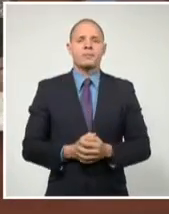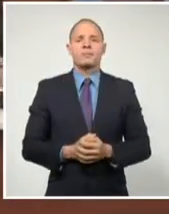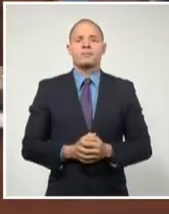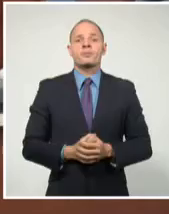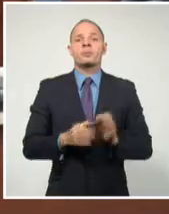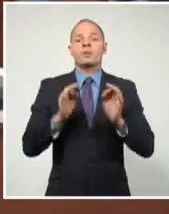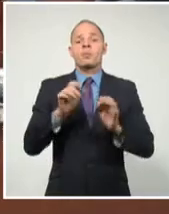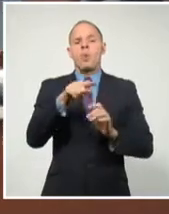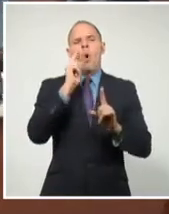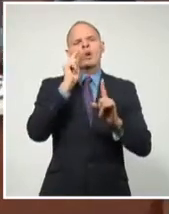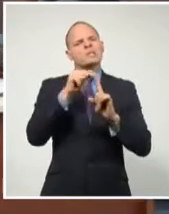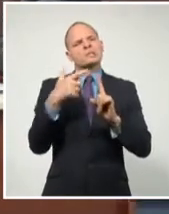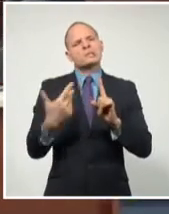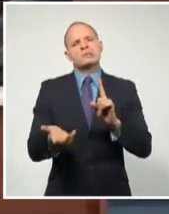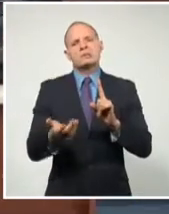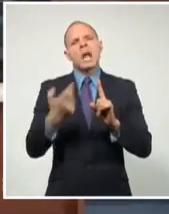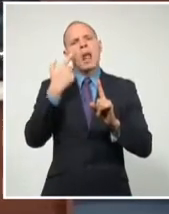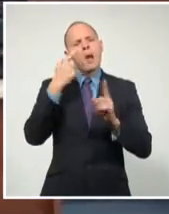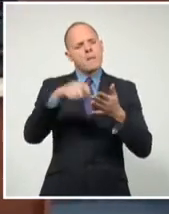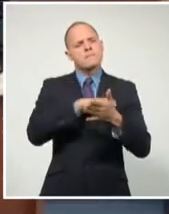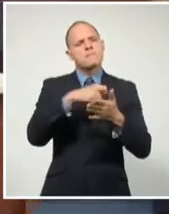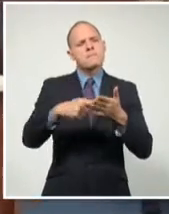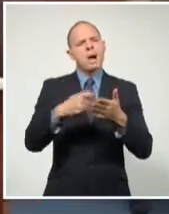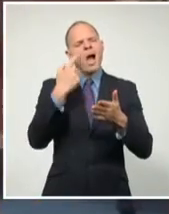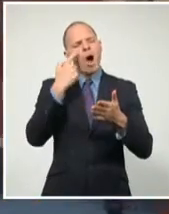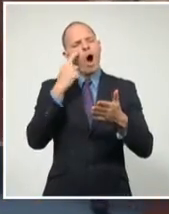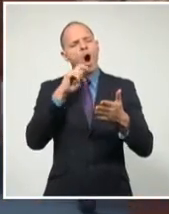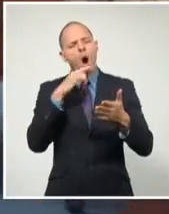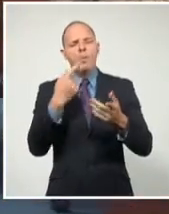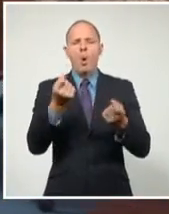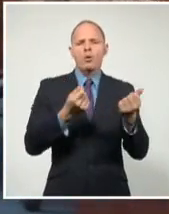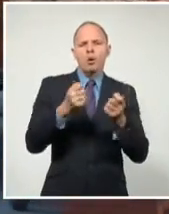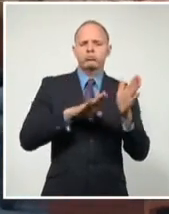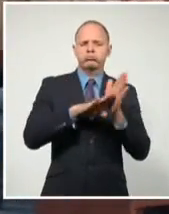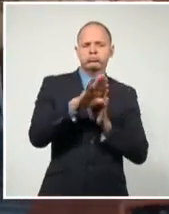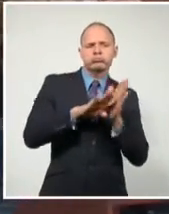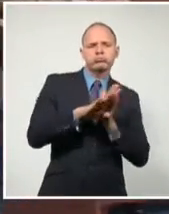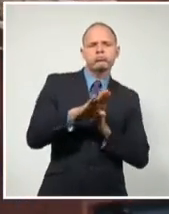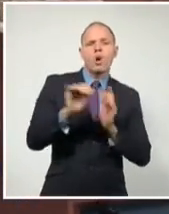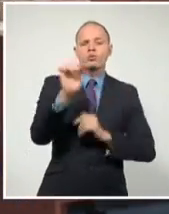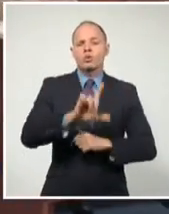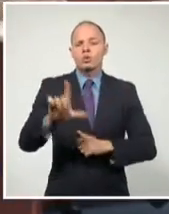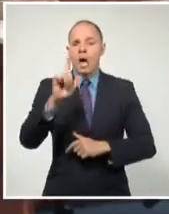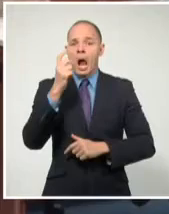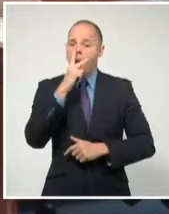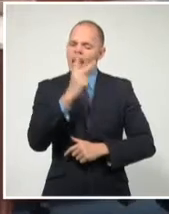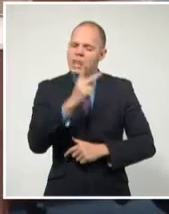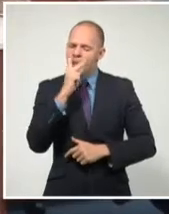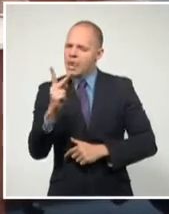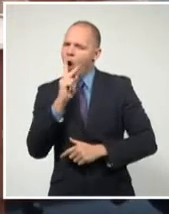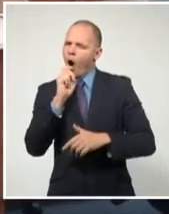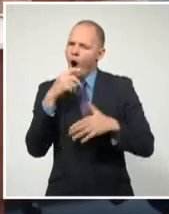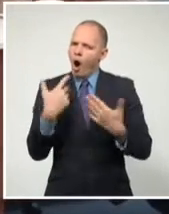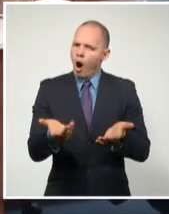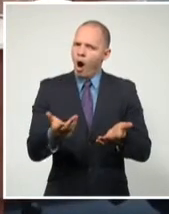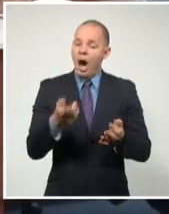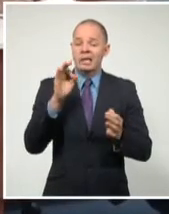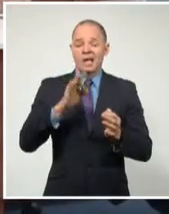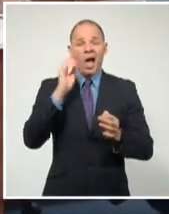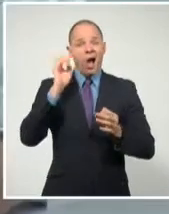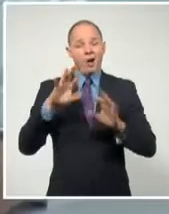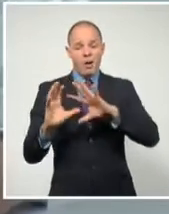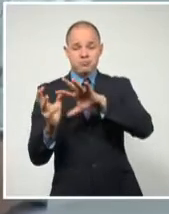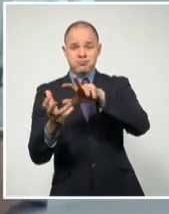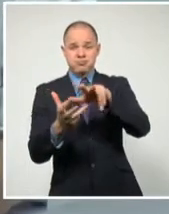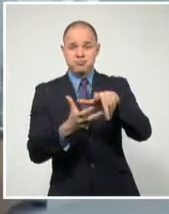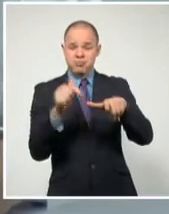es organizar una estrategia económica y social que pueda enfrentar la recuperación en un escenario de crisis mundial que decará la